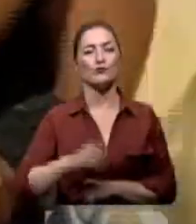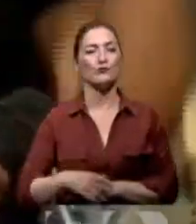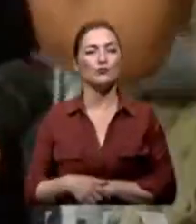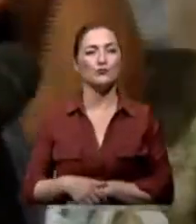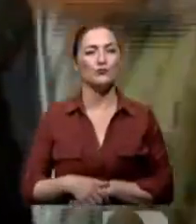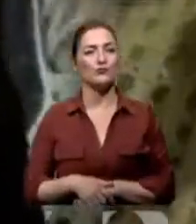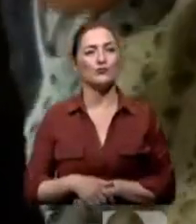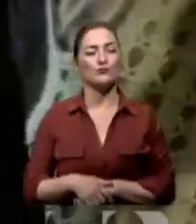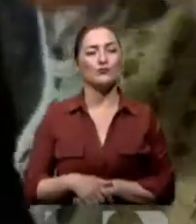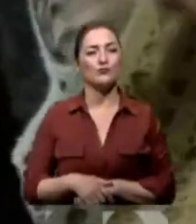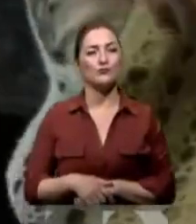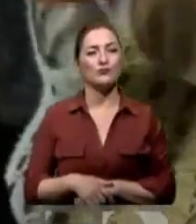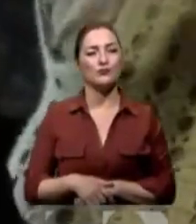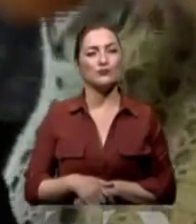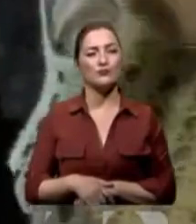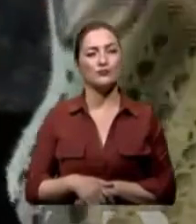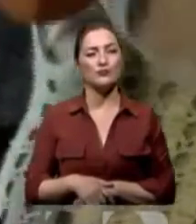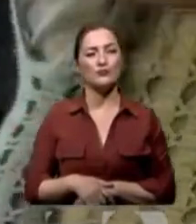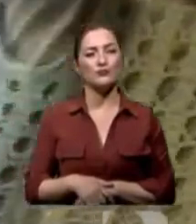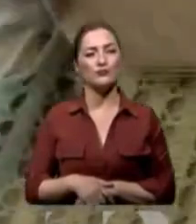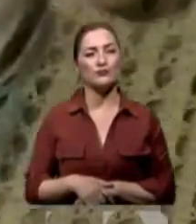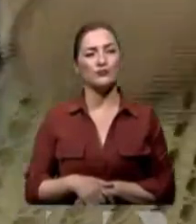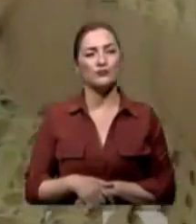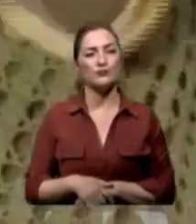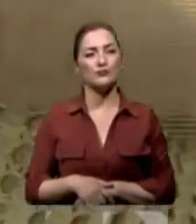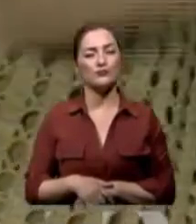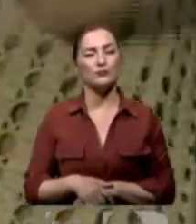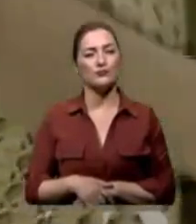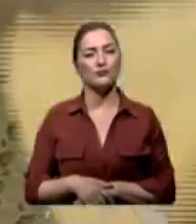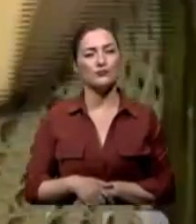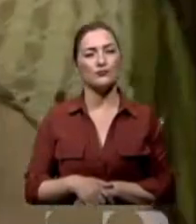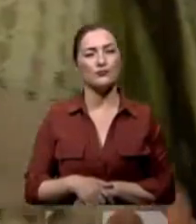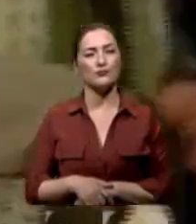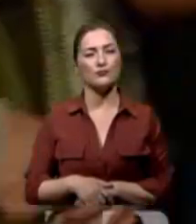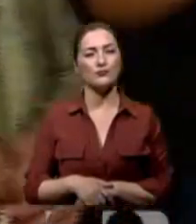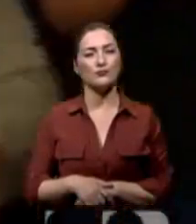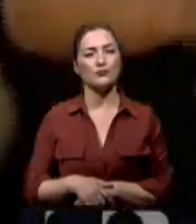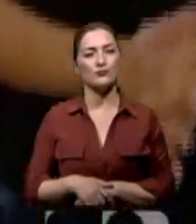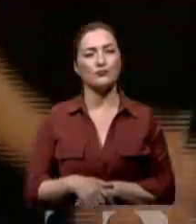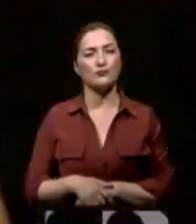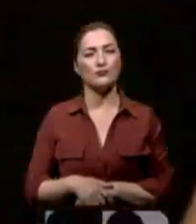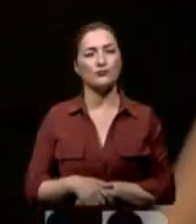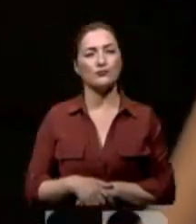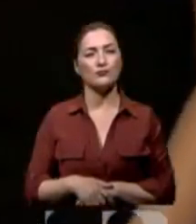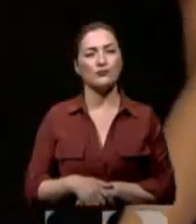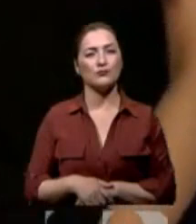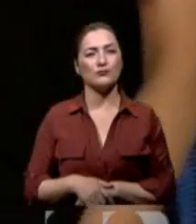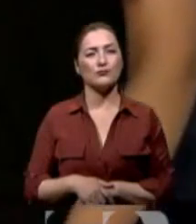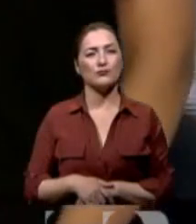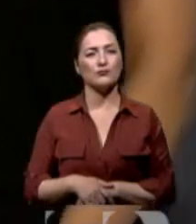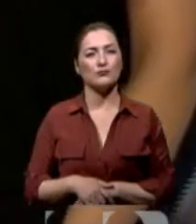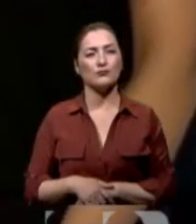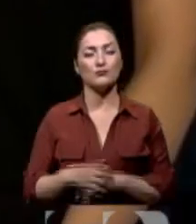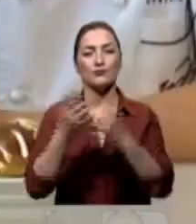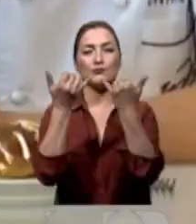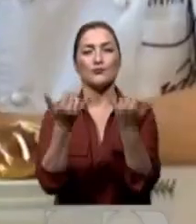Atavío, Atavío, Atavío, Atavío, Atavío, Atavío. Vamos ahora sí